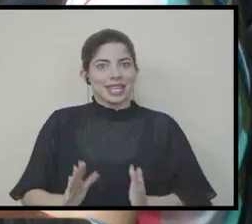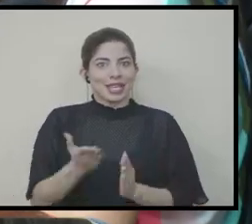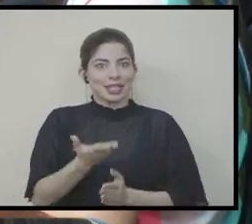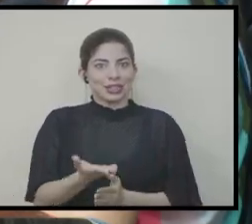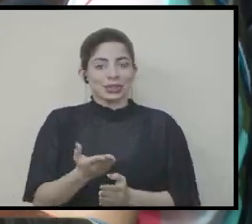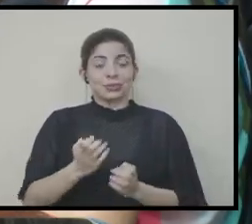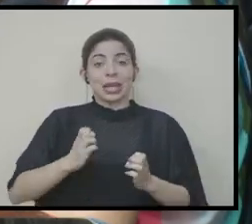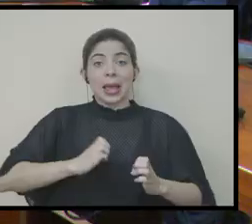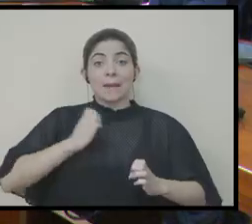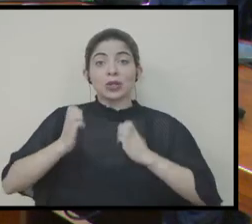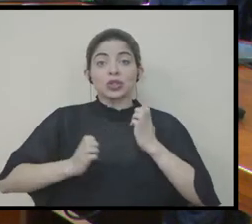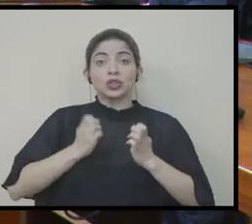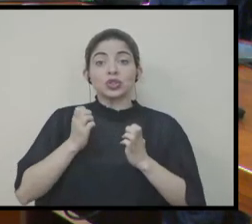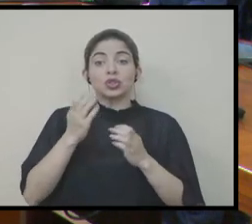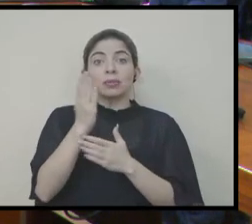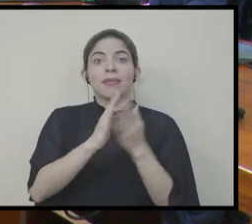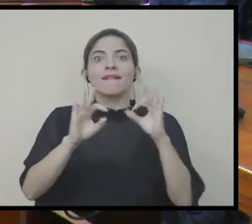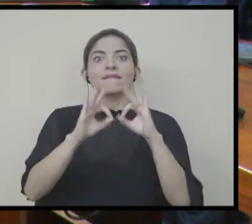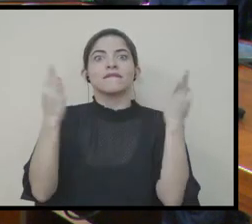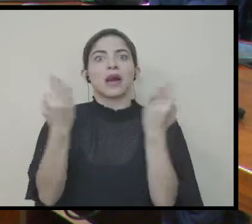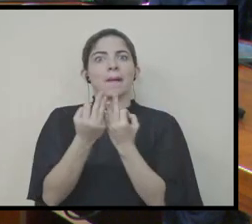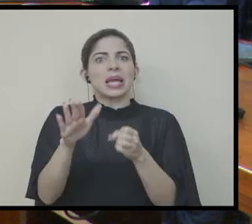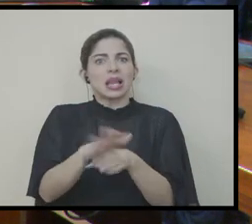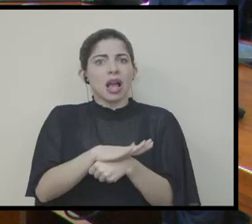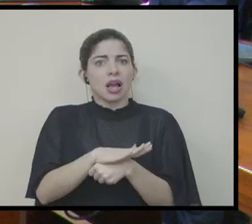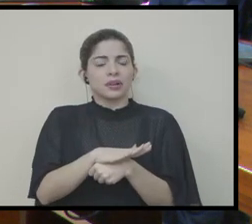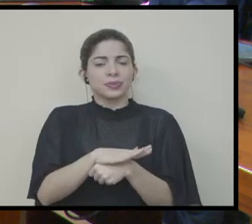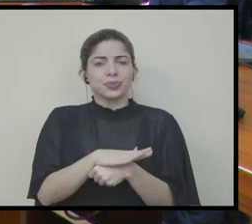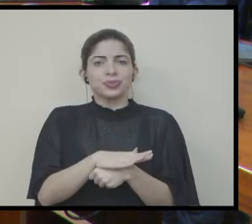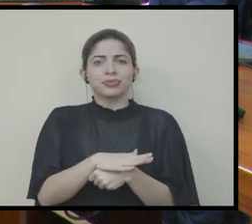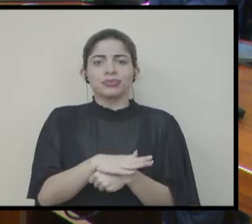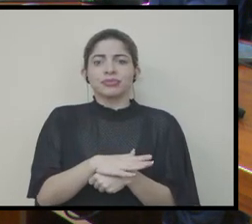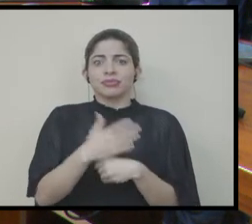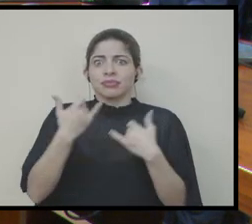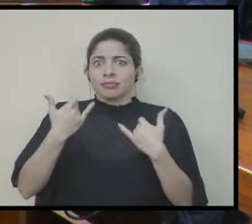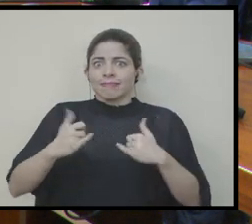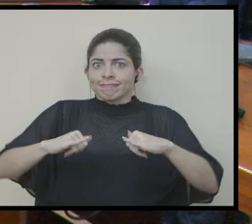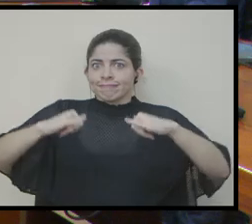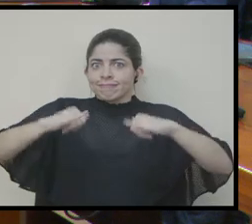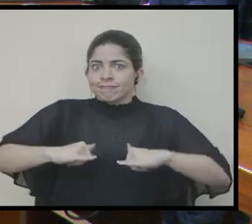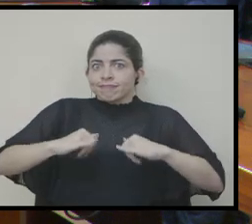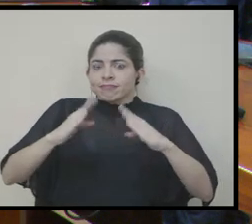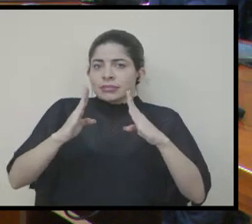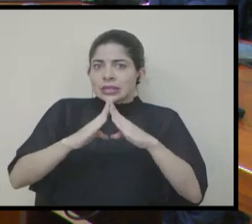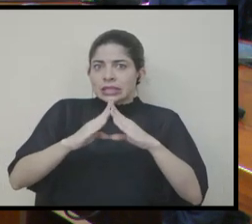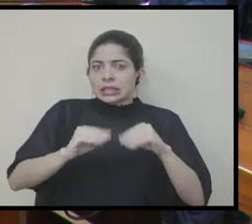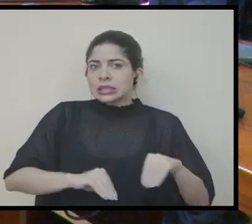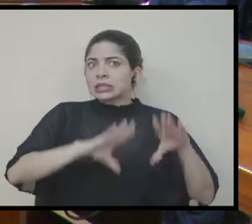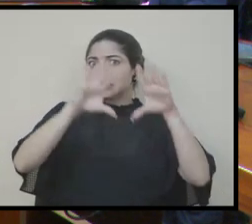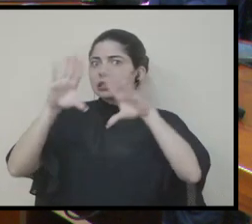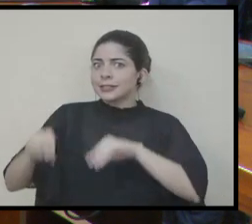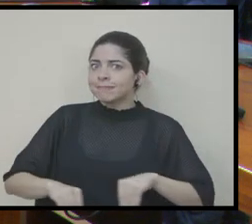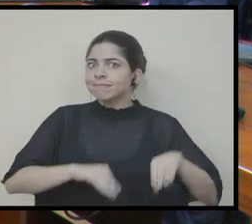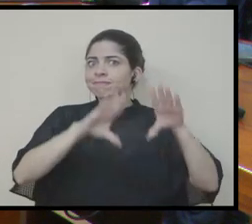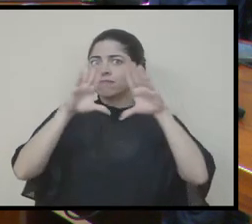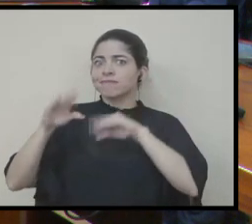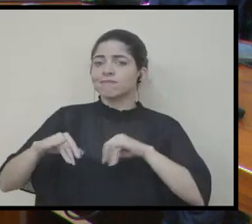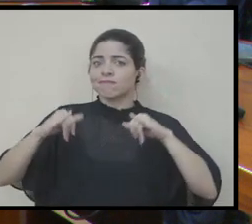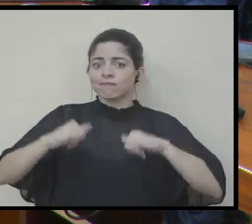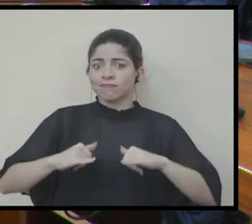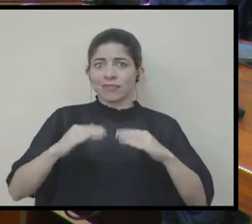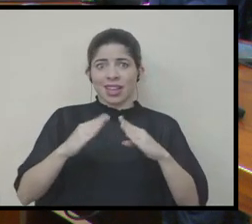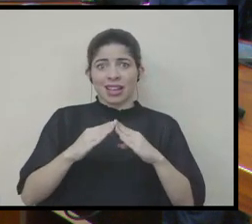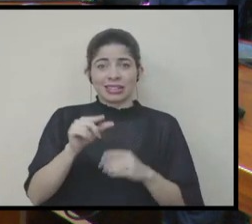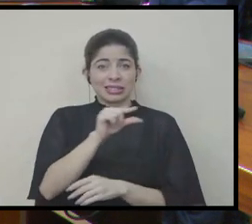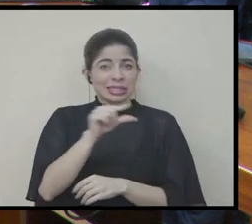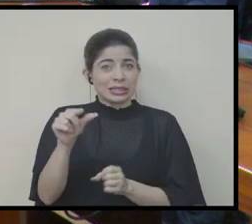Es la parte emocional de la familia completa. El hecho de tener que estar ahora en la casa, ¿verdad? Todo el día, toda